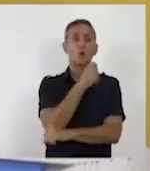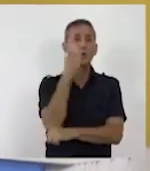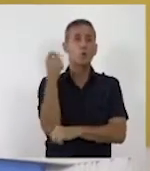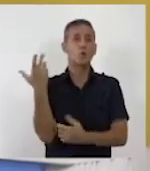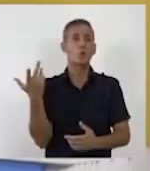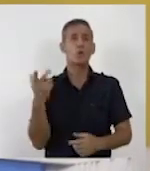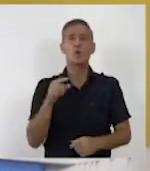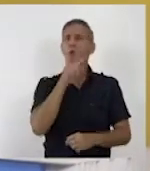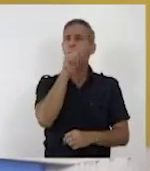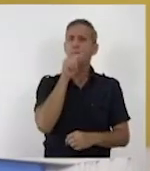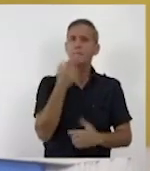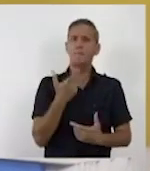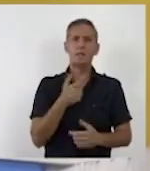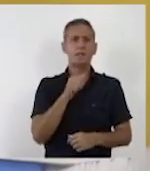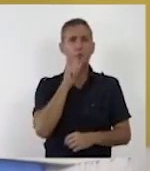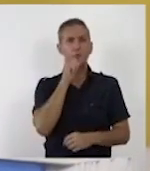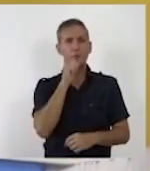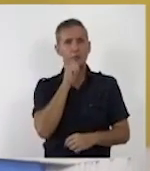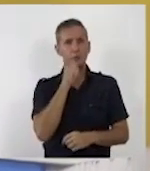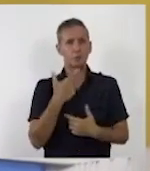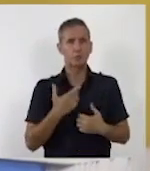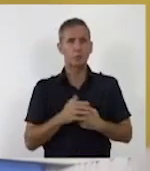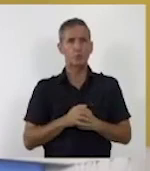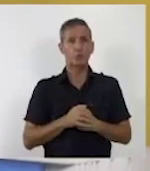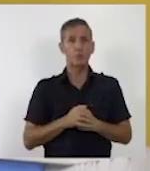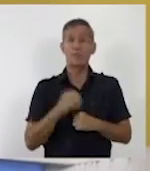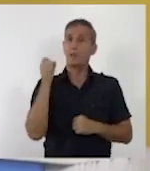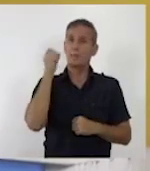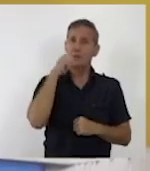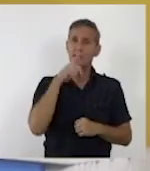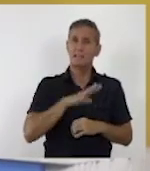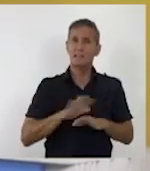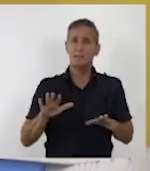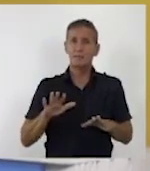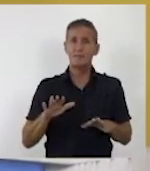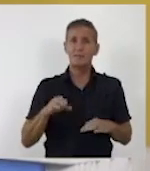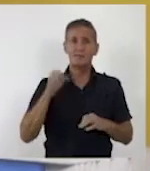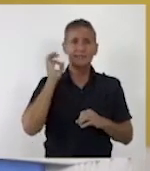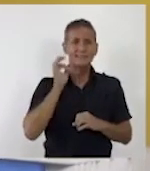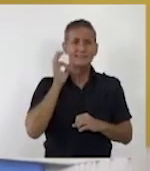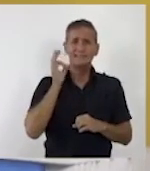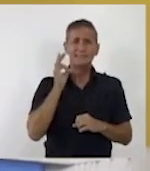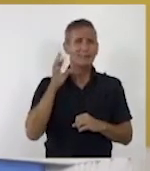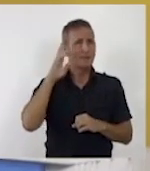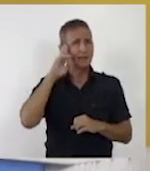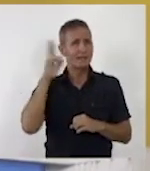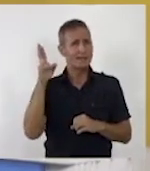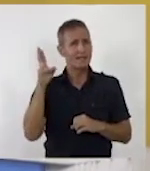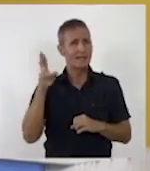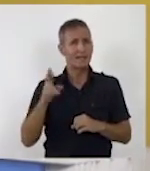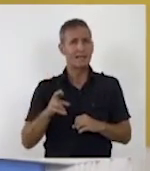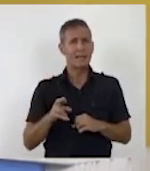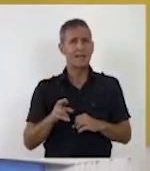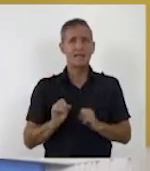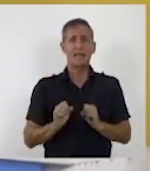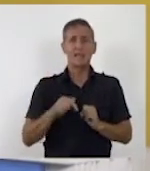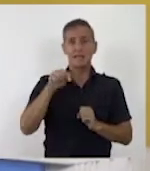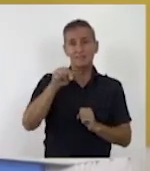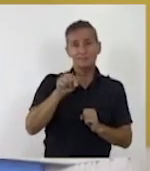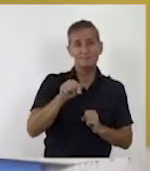pueden preguntarnos todas las dudas que ustedes consideren bueno y para terminar siempre les recuerdo